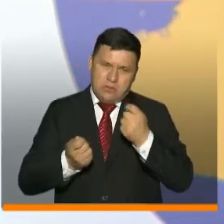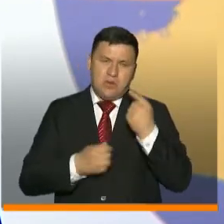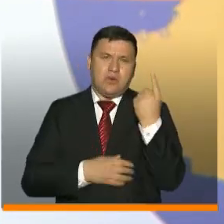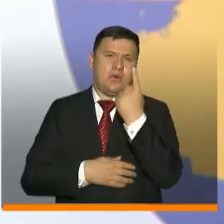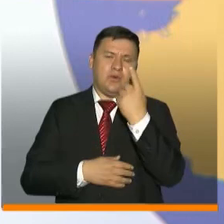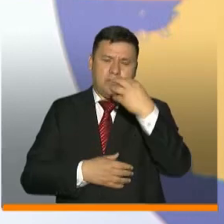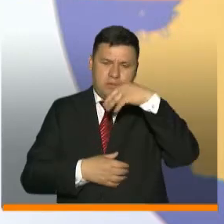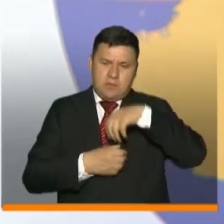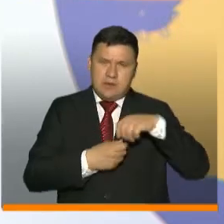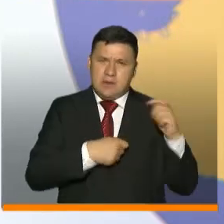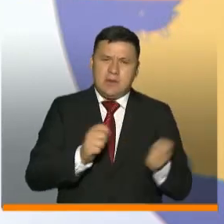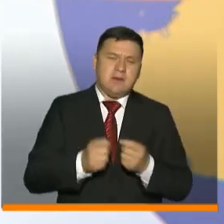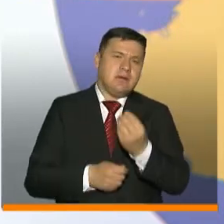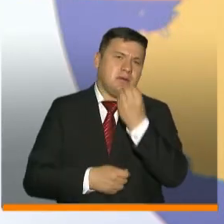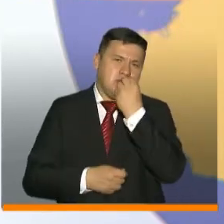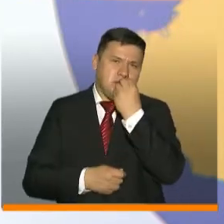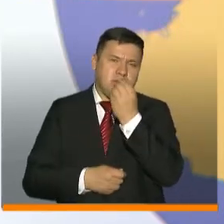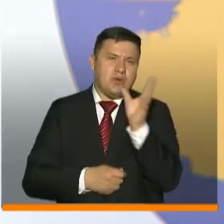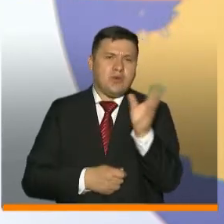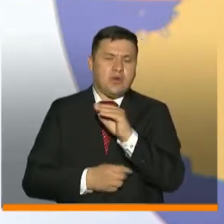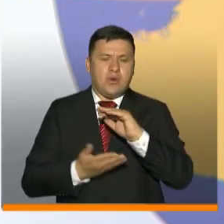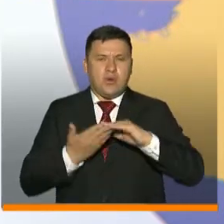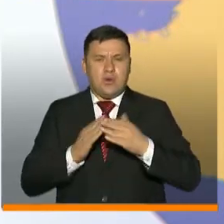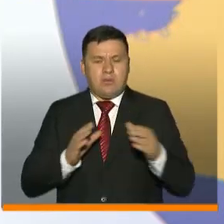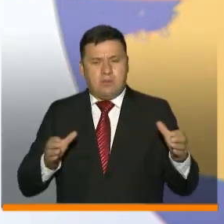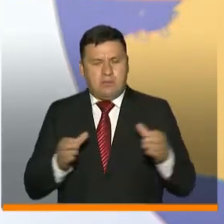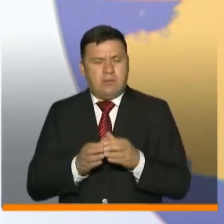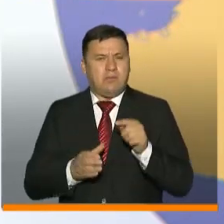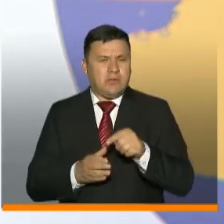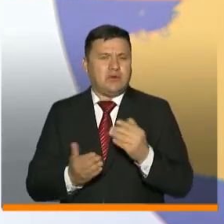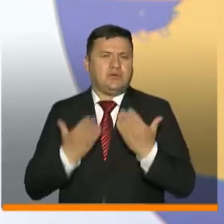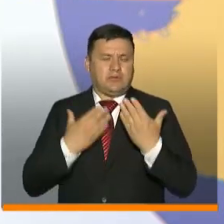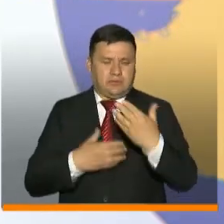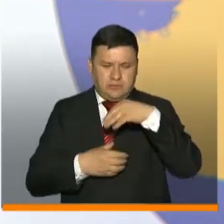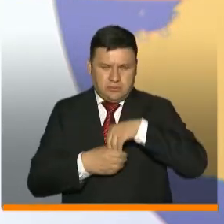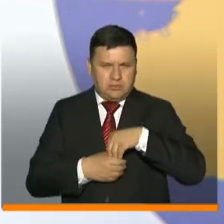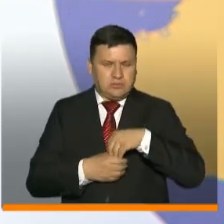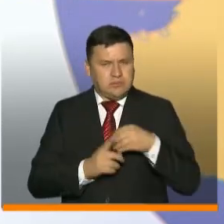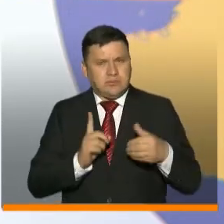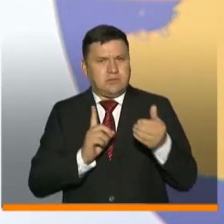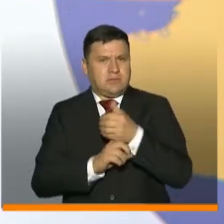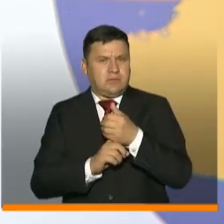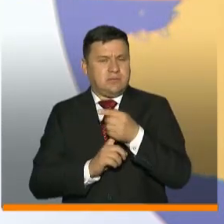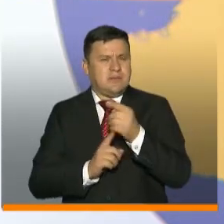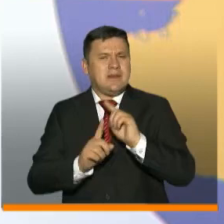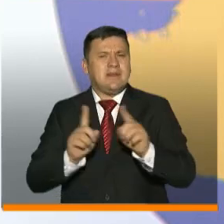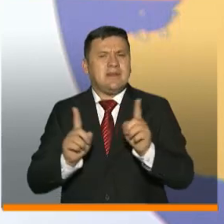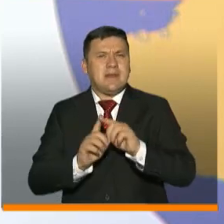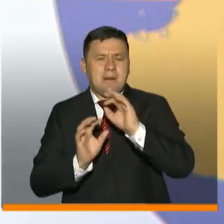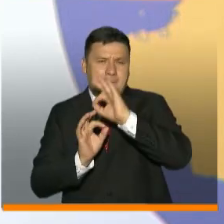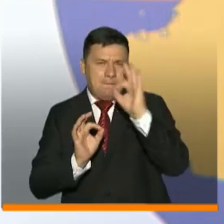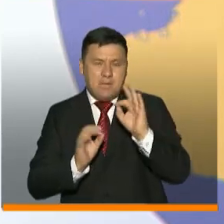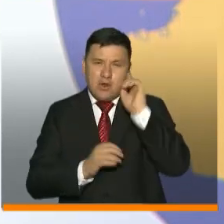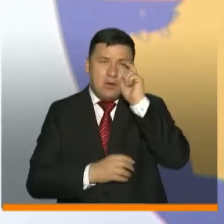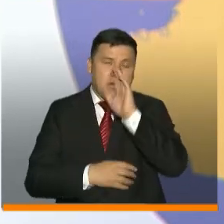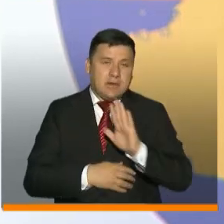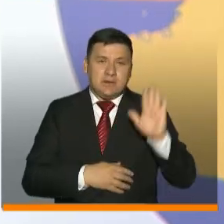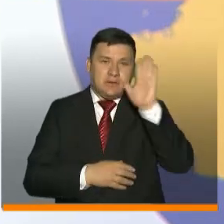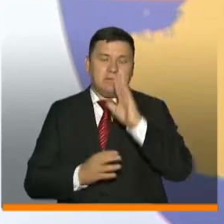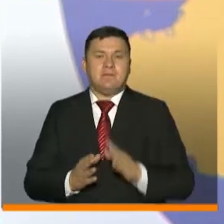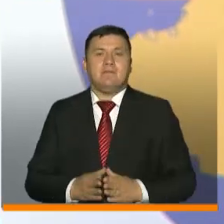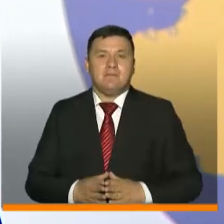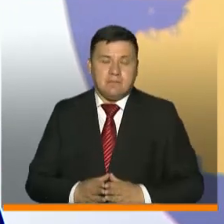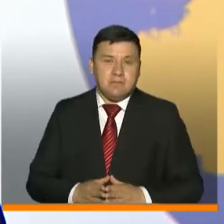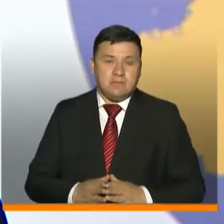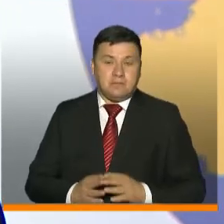solo lleva alimentos a las comunidades, sino que también nos permite llegar con acciones de diferente tipo del gobierno nacional.